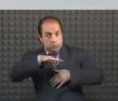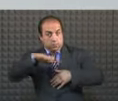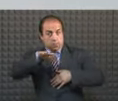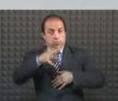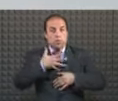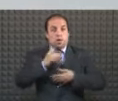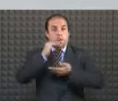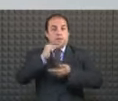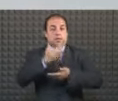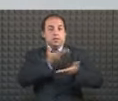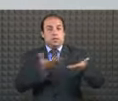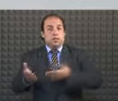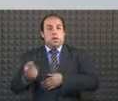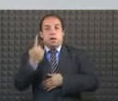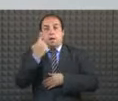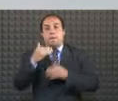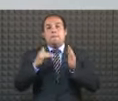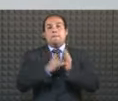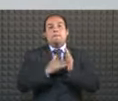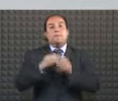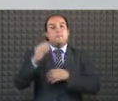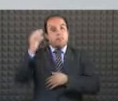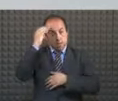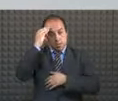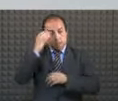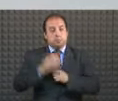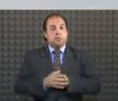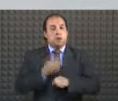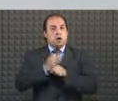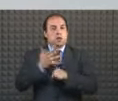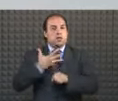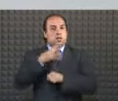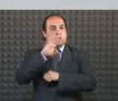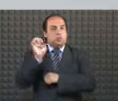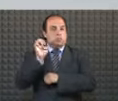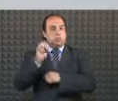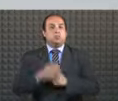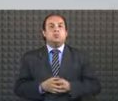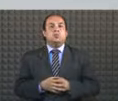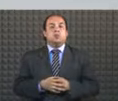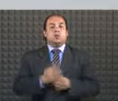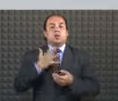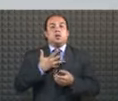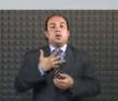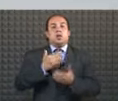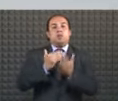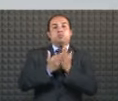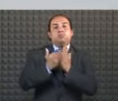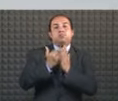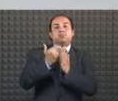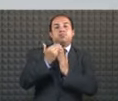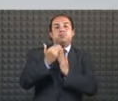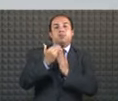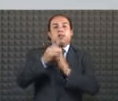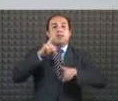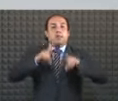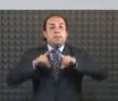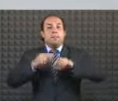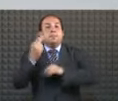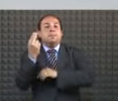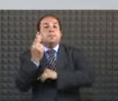tiene una capacidad de llegar hasta 1000 camas. En este momento tiene 400 y va subiendo de acuerdo a las